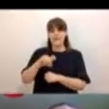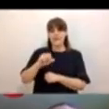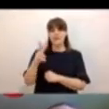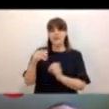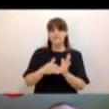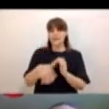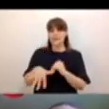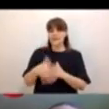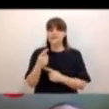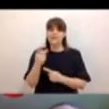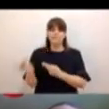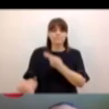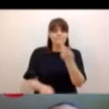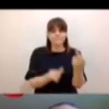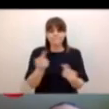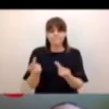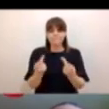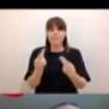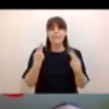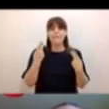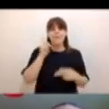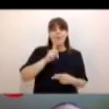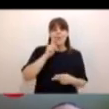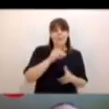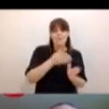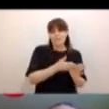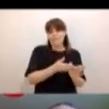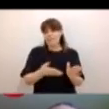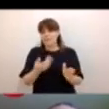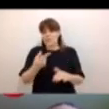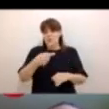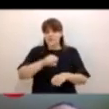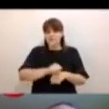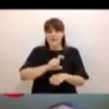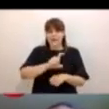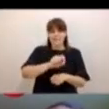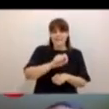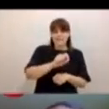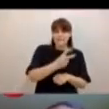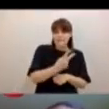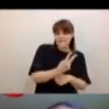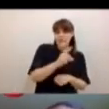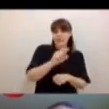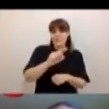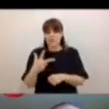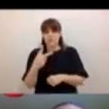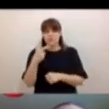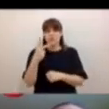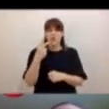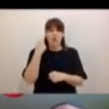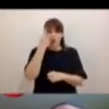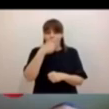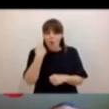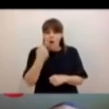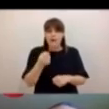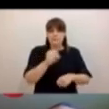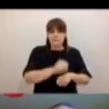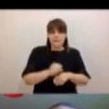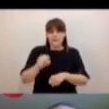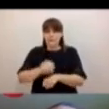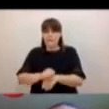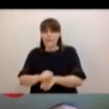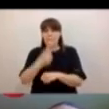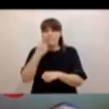las mujeres dedican entre 25 y 28 horas semanales al cuidado de menores de 0 a 14 años mientras que los varones